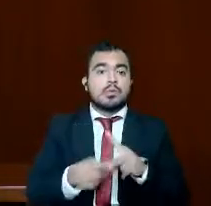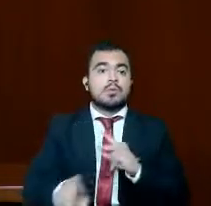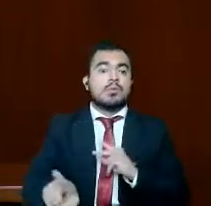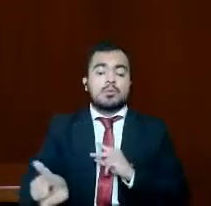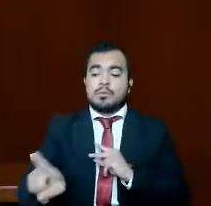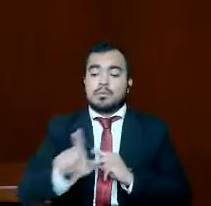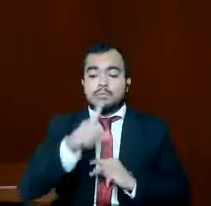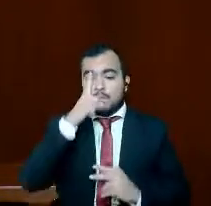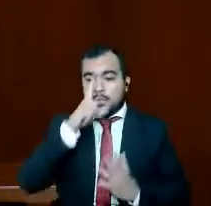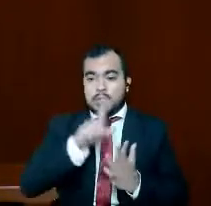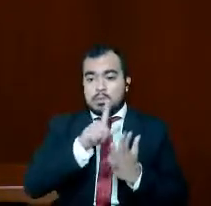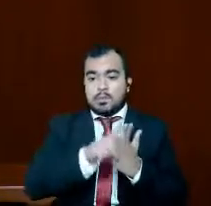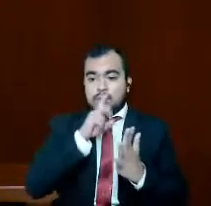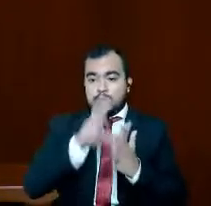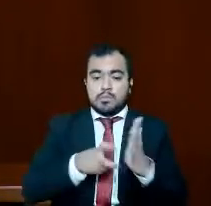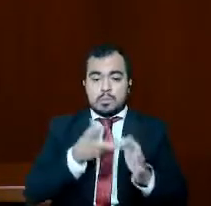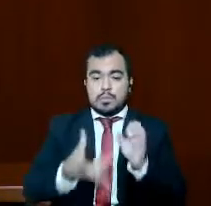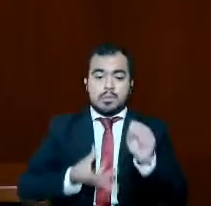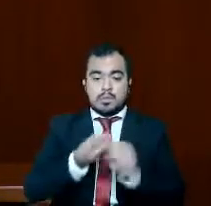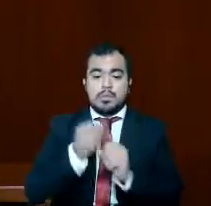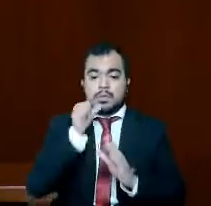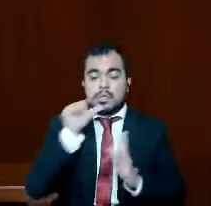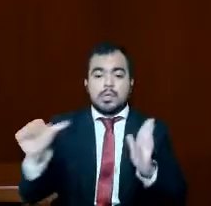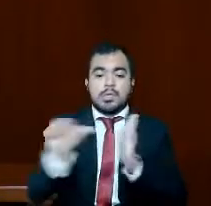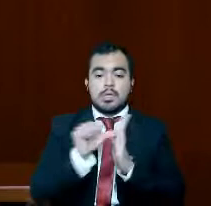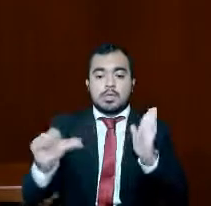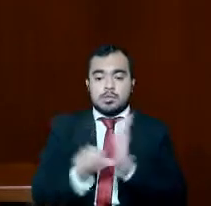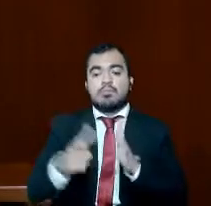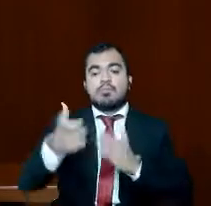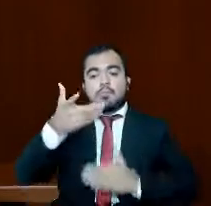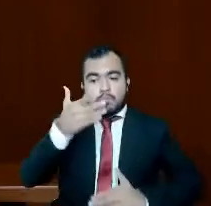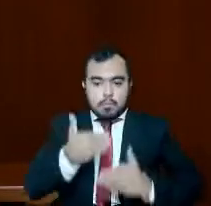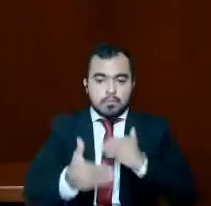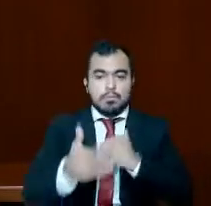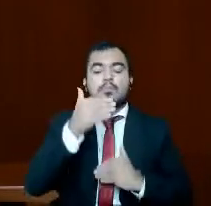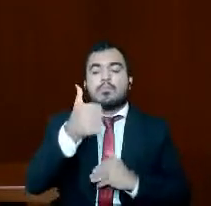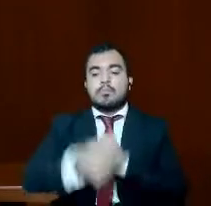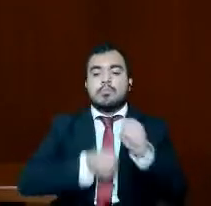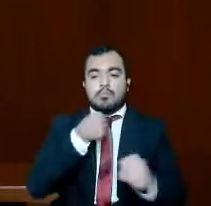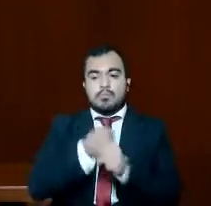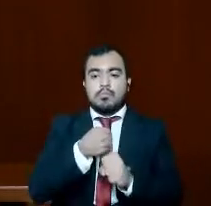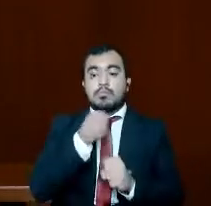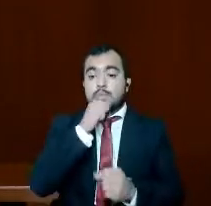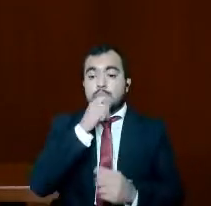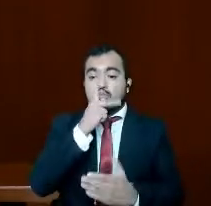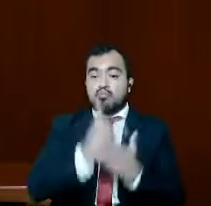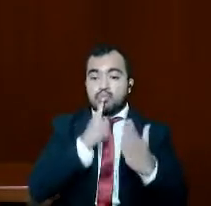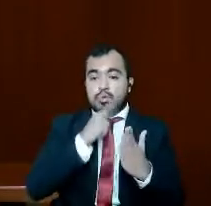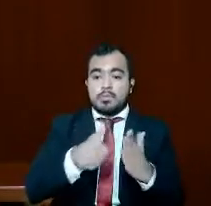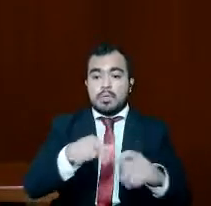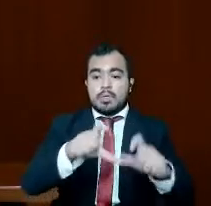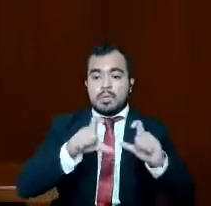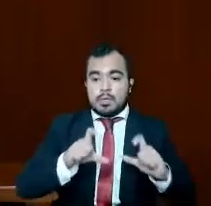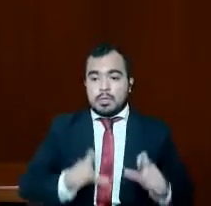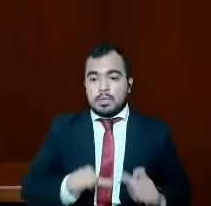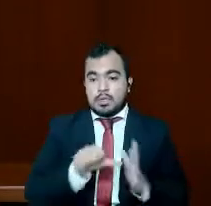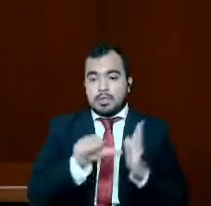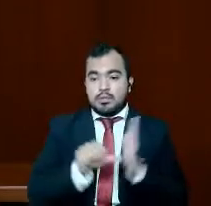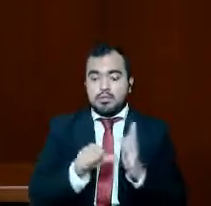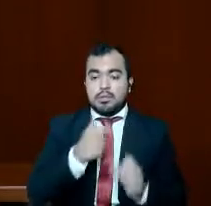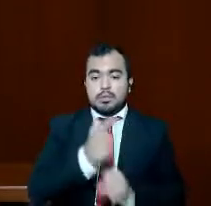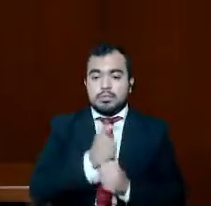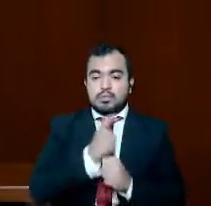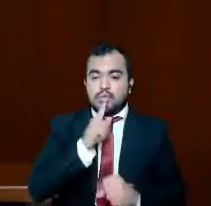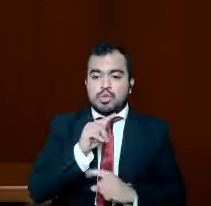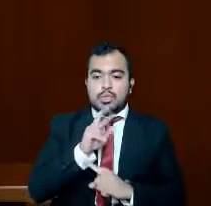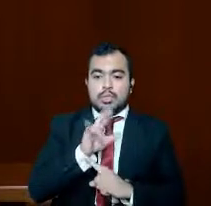al presente artículo transitorio, del programa señalado en el artículo 7º transitorio. Los resultados de esas